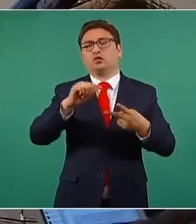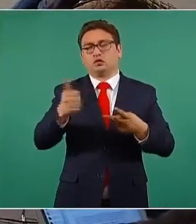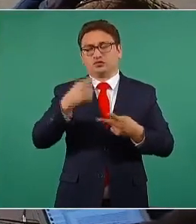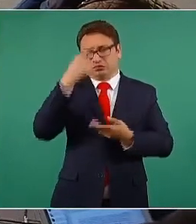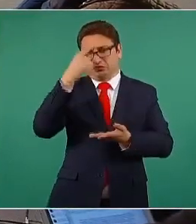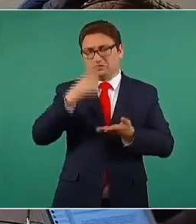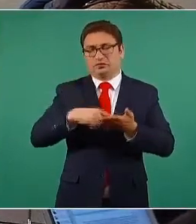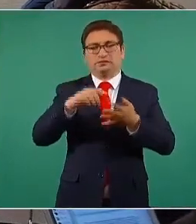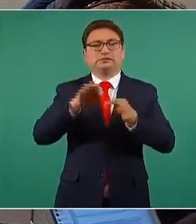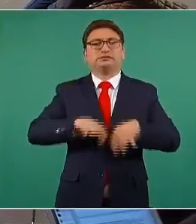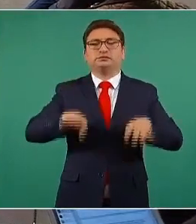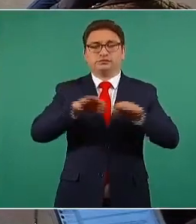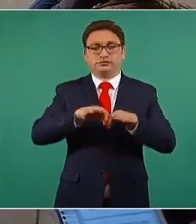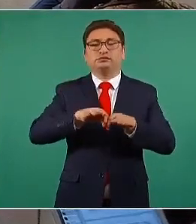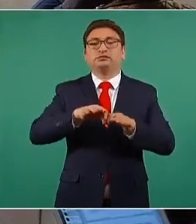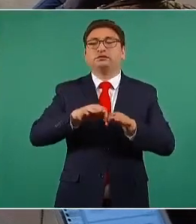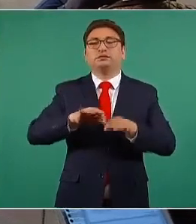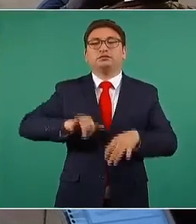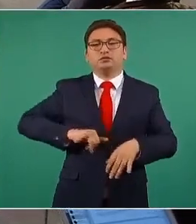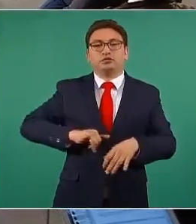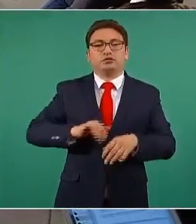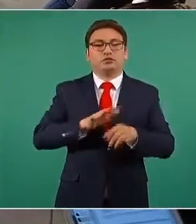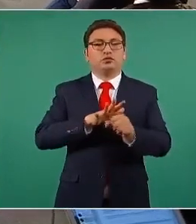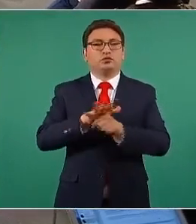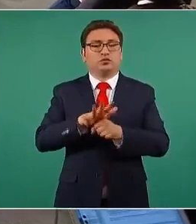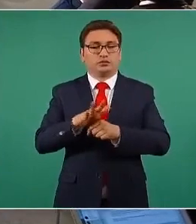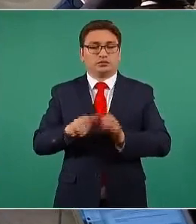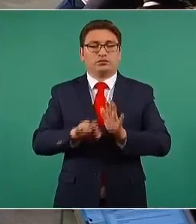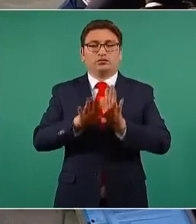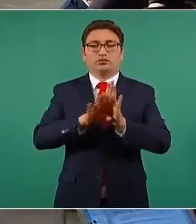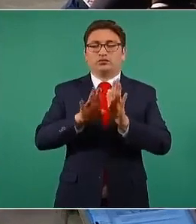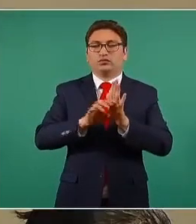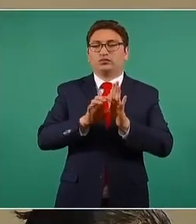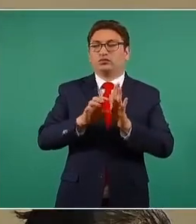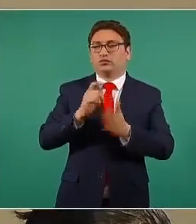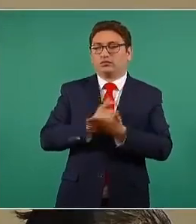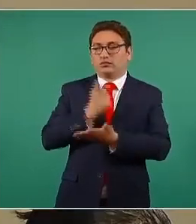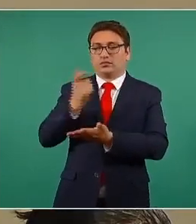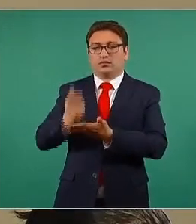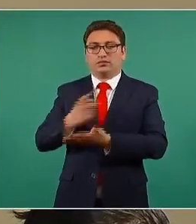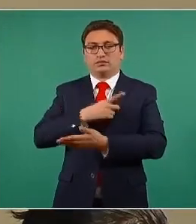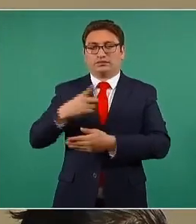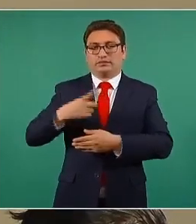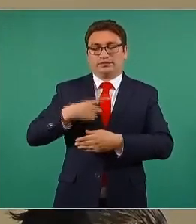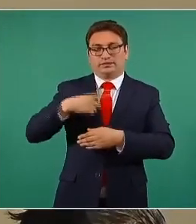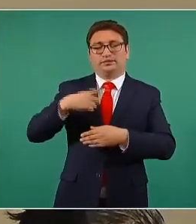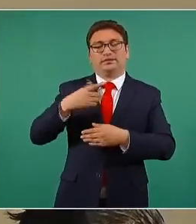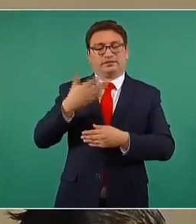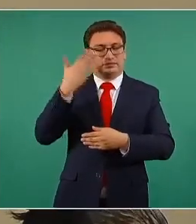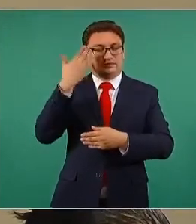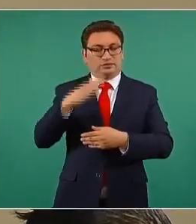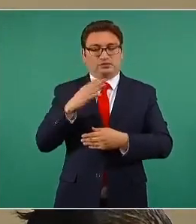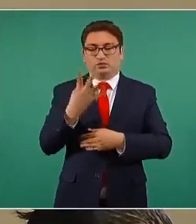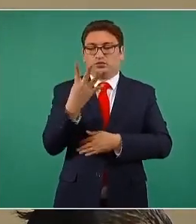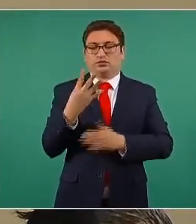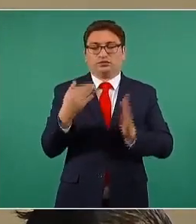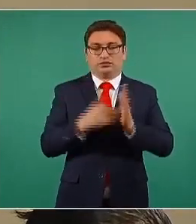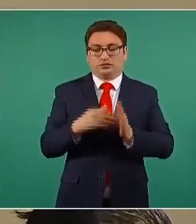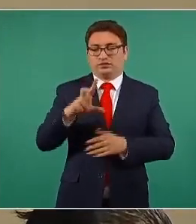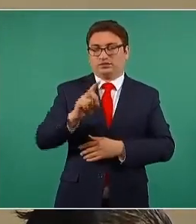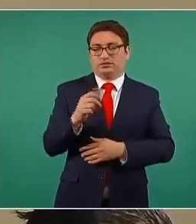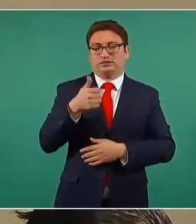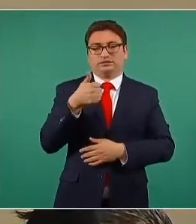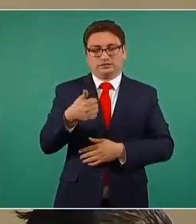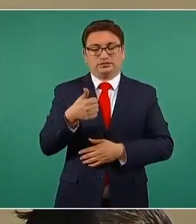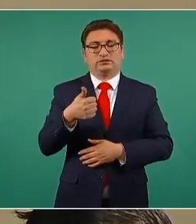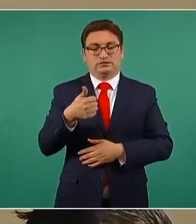muy trascendente y que no se ha tratado es el prepago que se hizo en el primer trimestre de la deuda externa, 4,036 millones